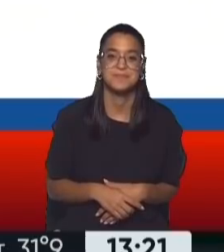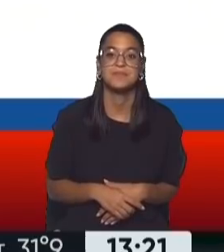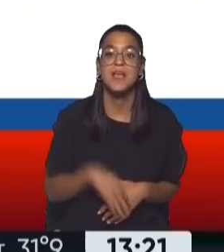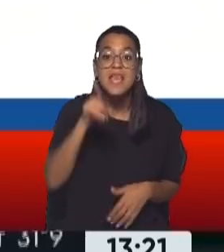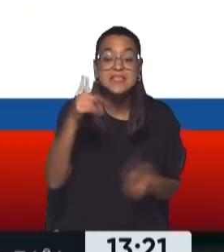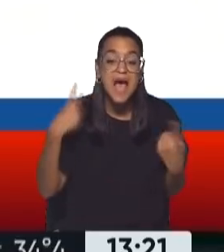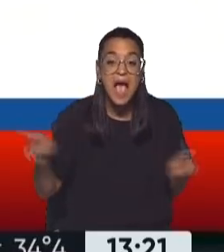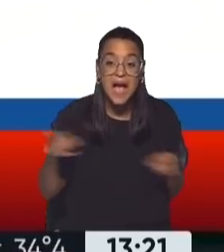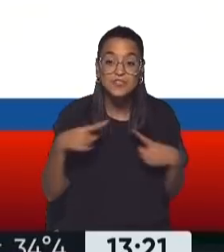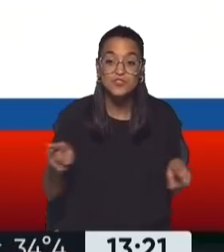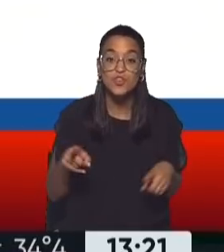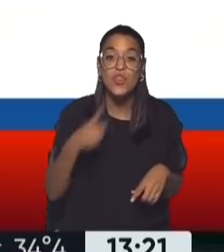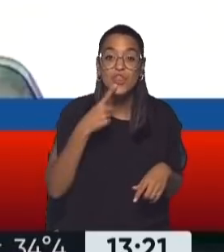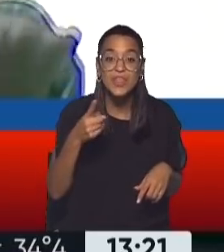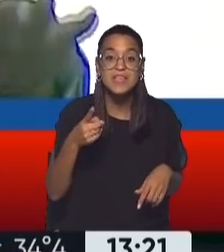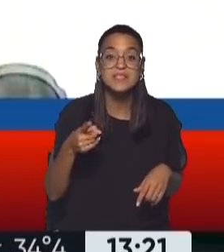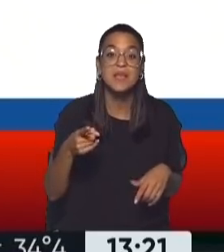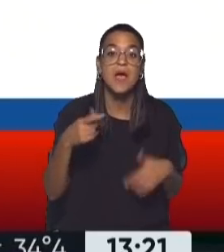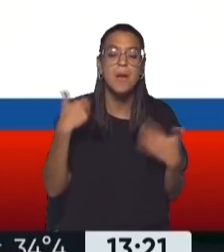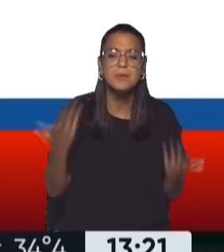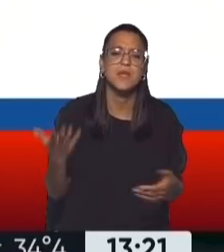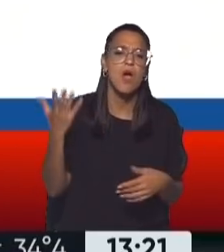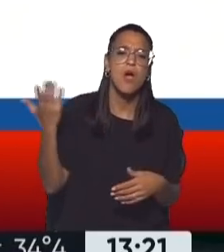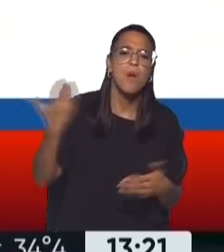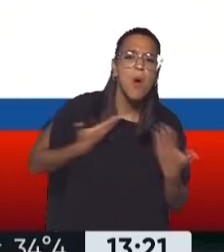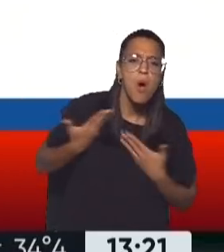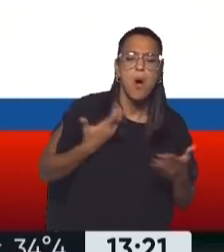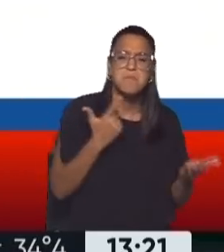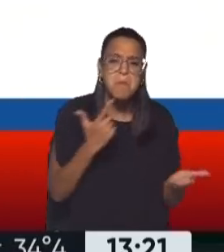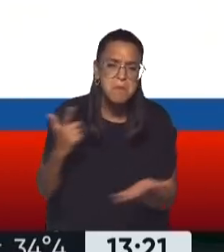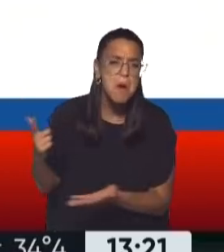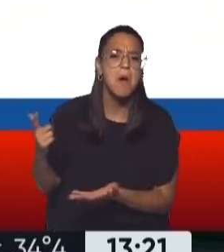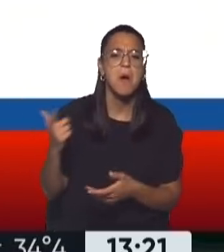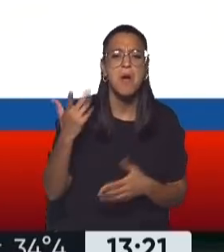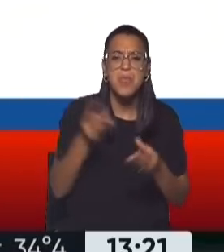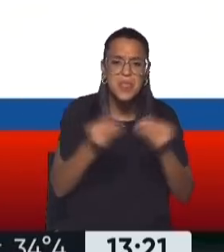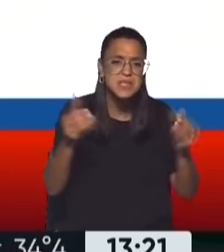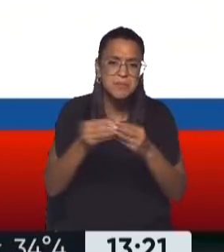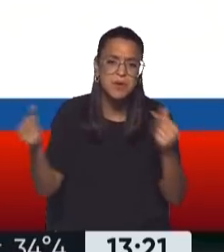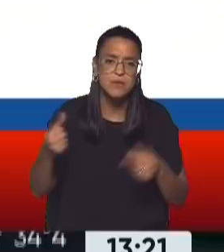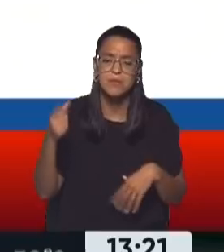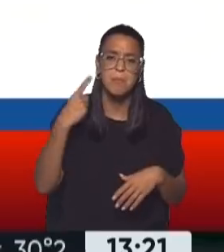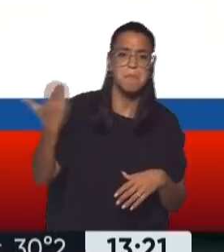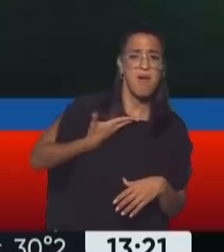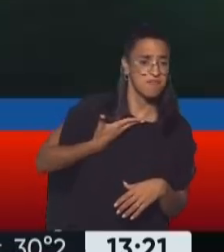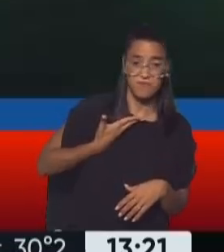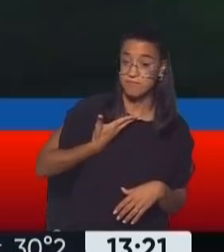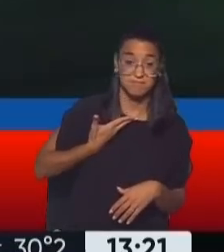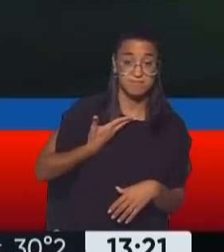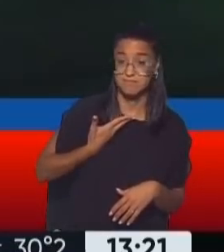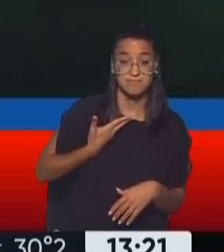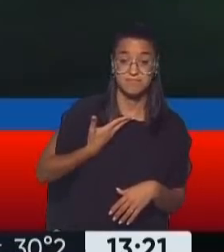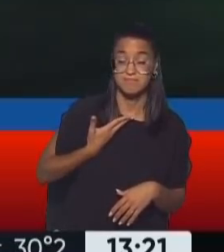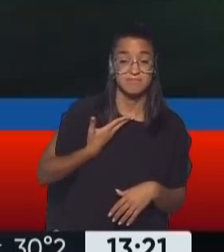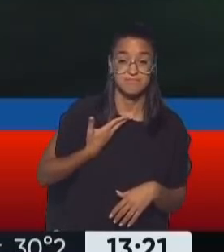Esa canción que dice, a pesar de los golpes, de los fusilamientos, de los desaparecidos, no nos han vencido.